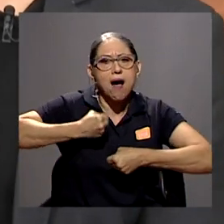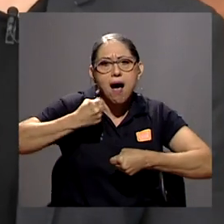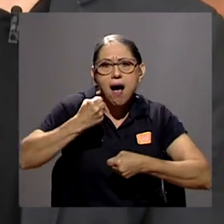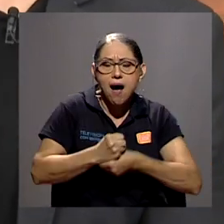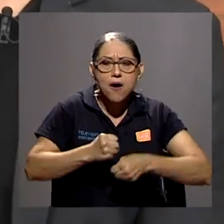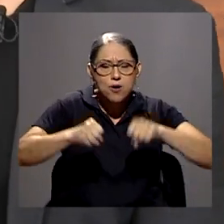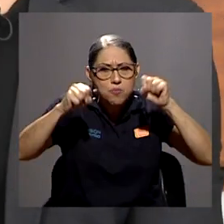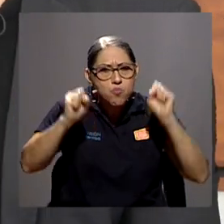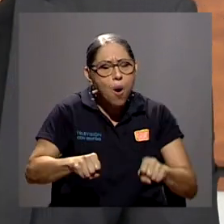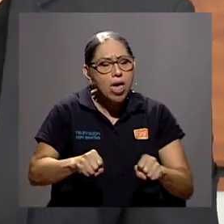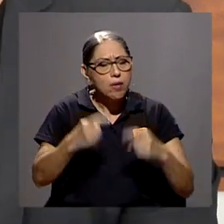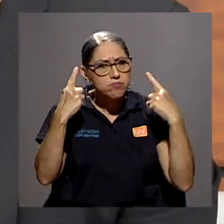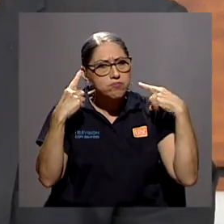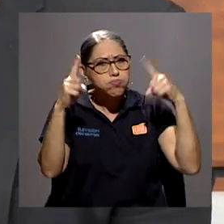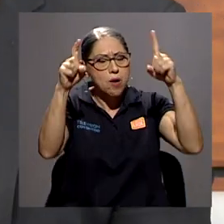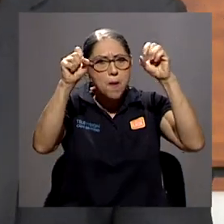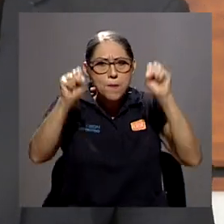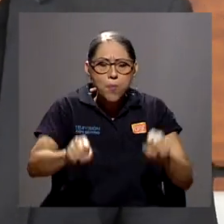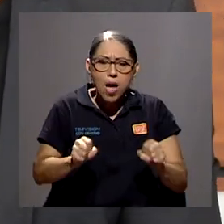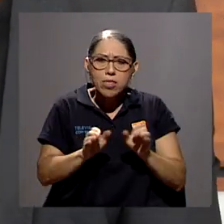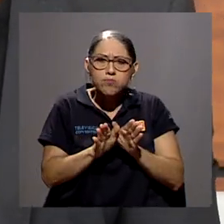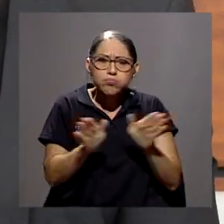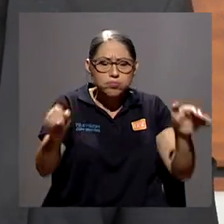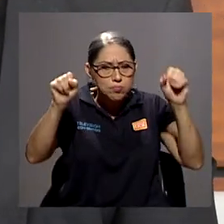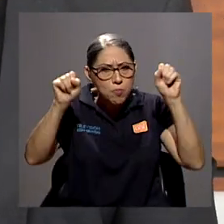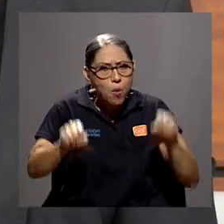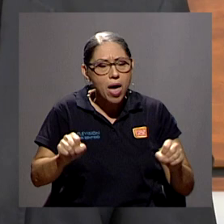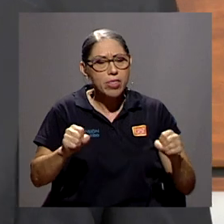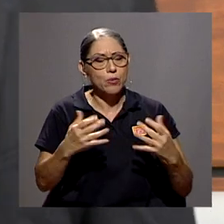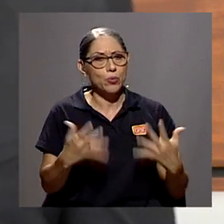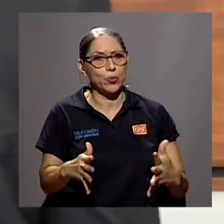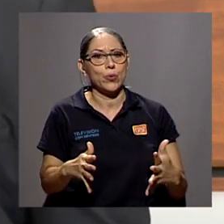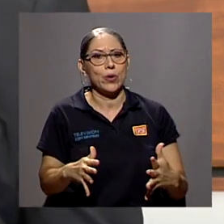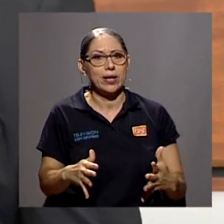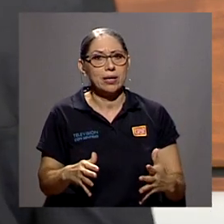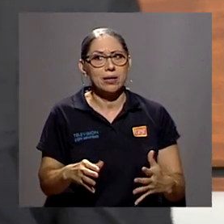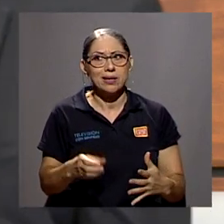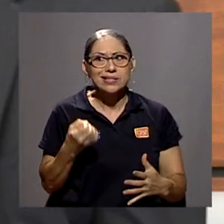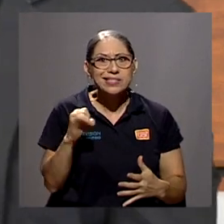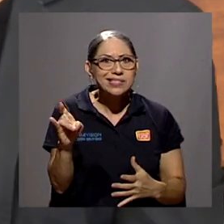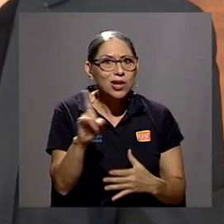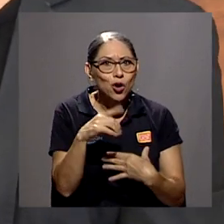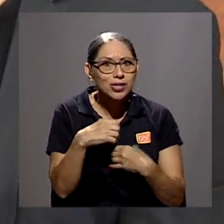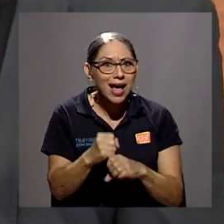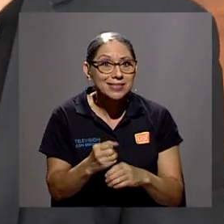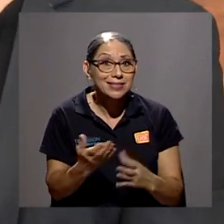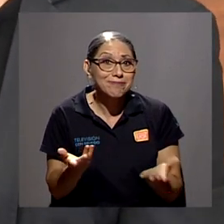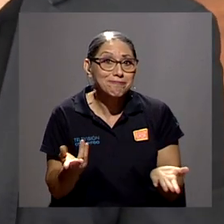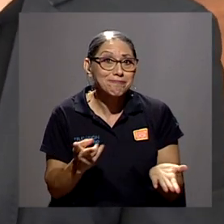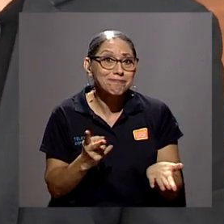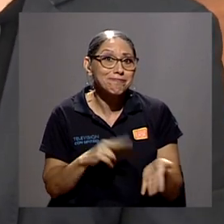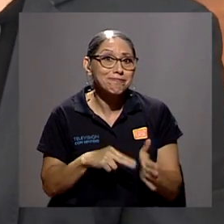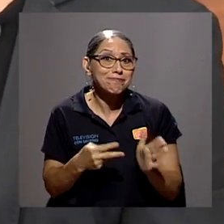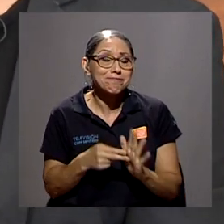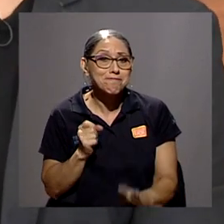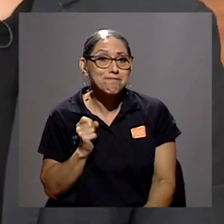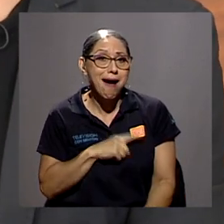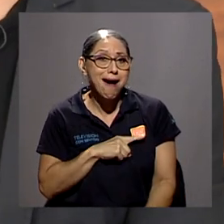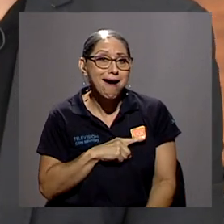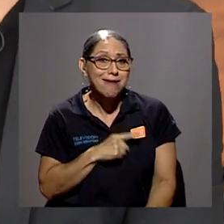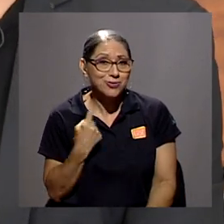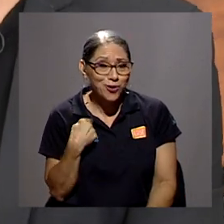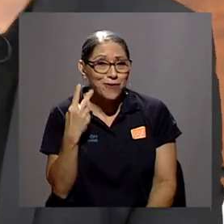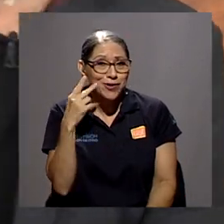cristalizar y fortalecer y amplificar eso si no se hace es pecado yo lo veo así